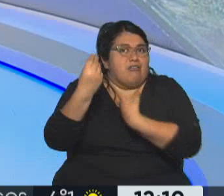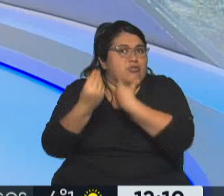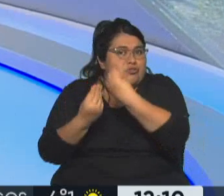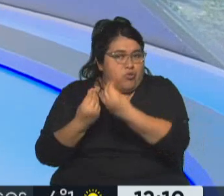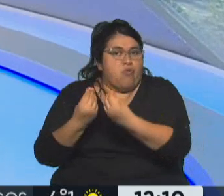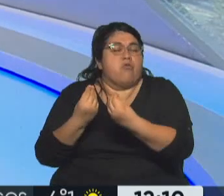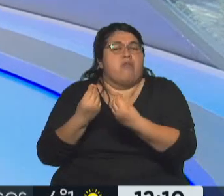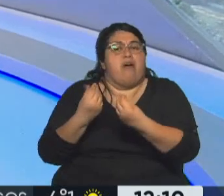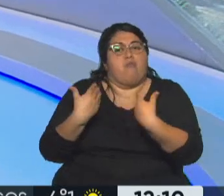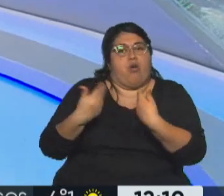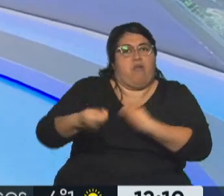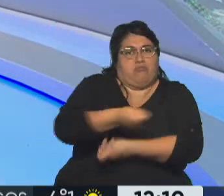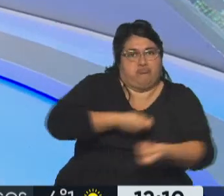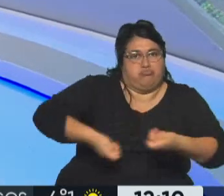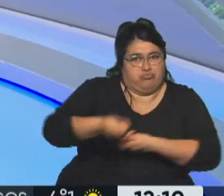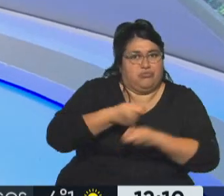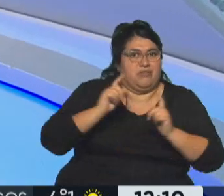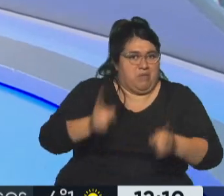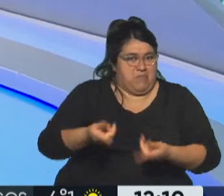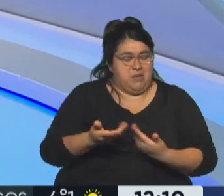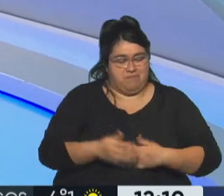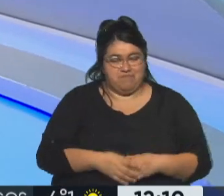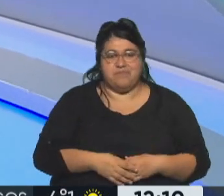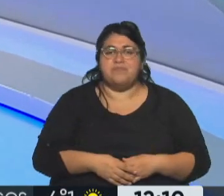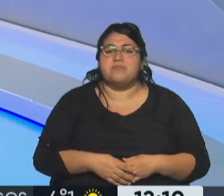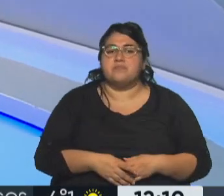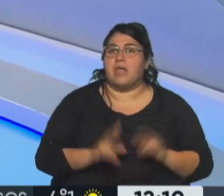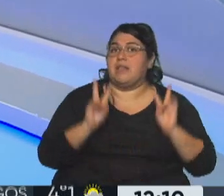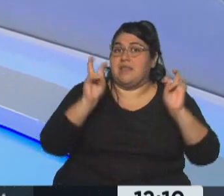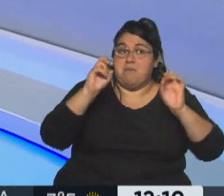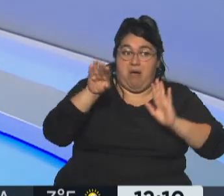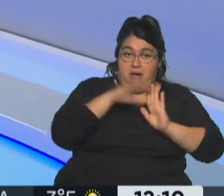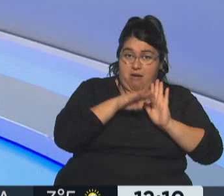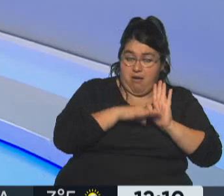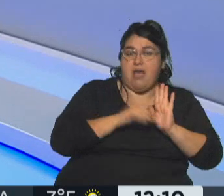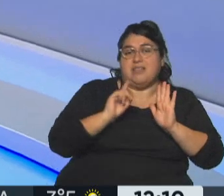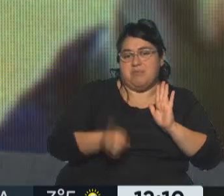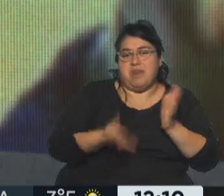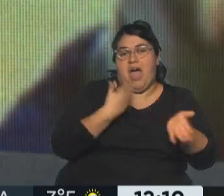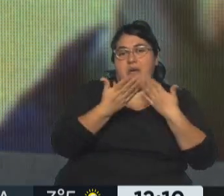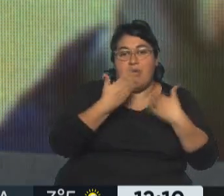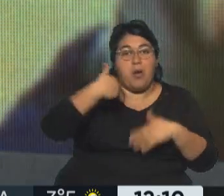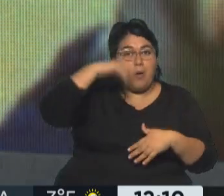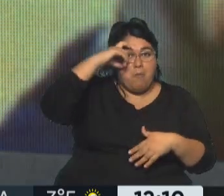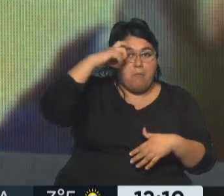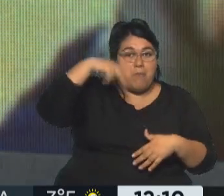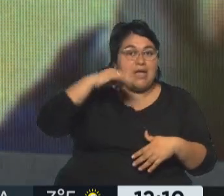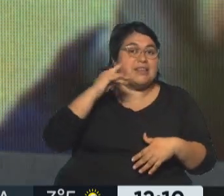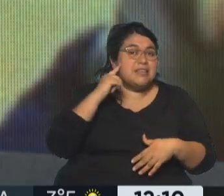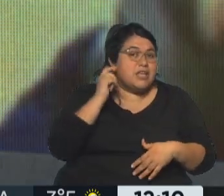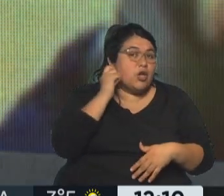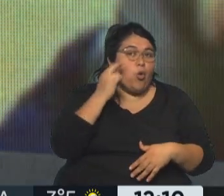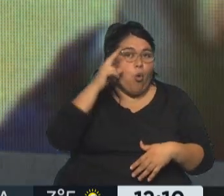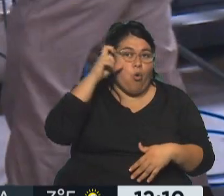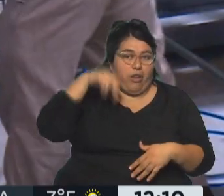mayor ingreso mayor capacidad de compra de de los trabajadores no Bueno sobre estas nuevas medidas hablamos también con José de mendiguru el secretario de